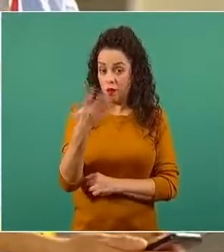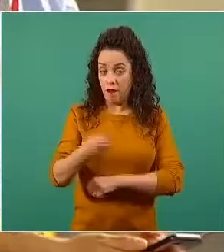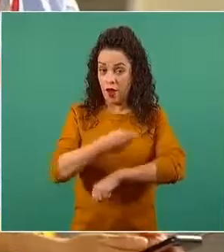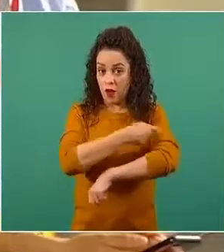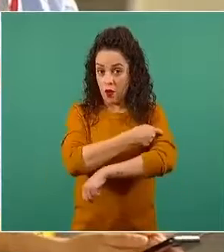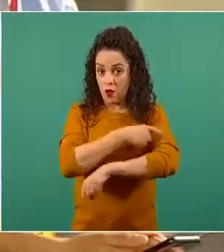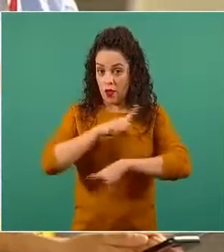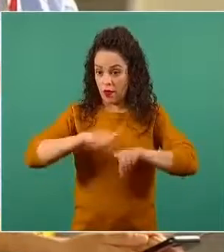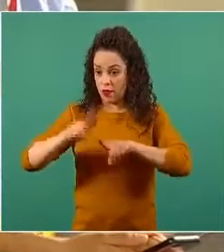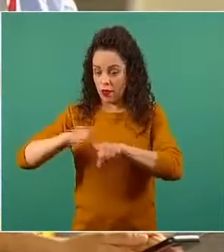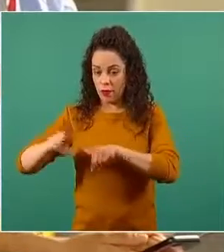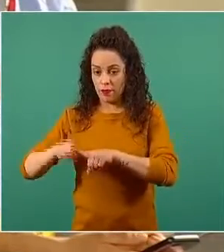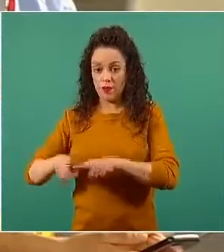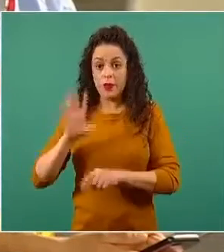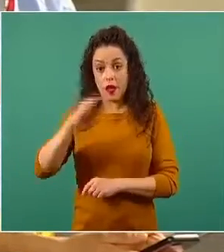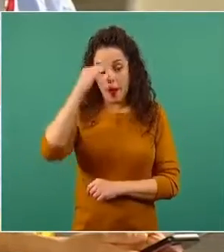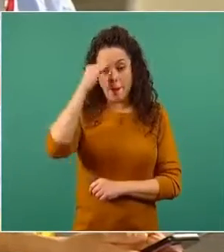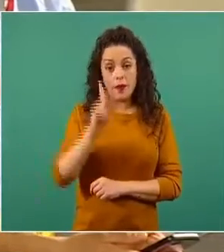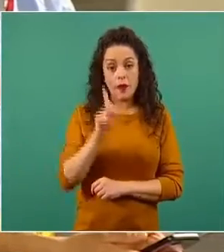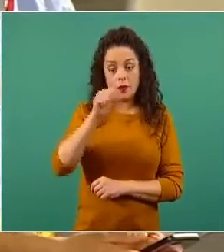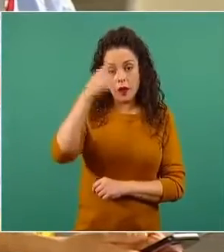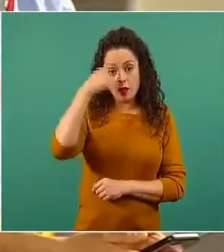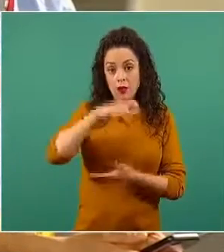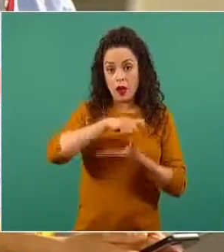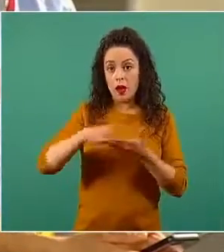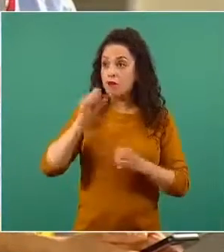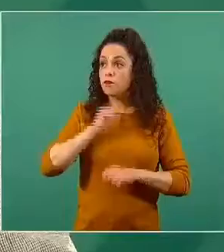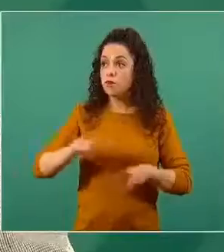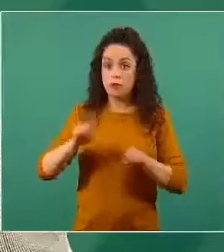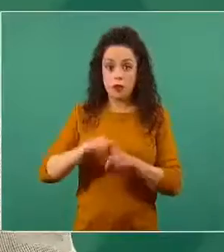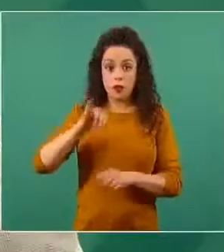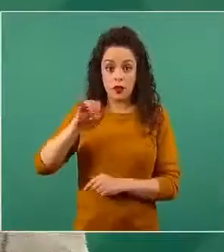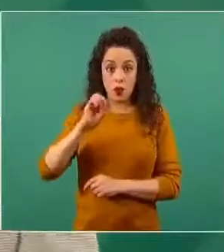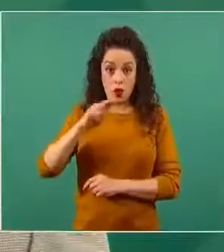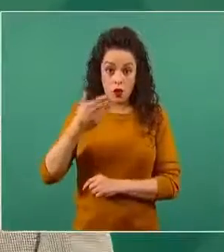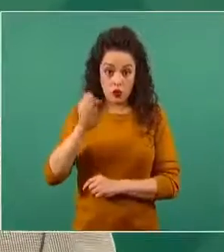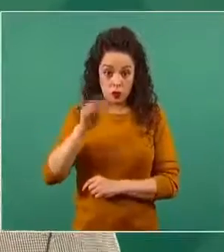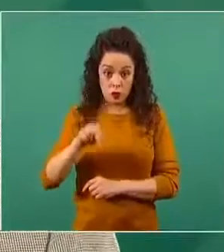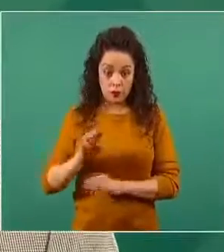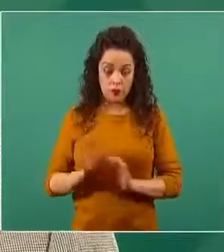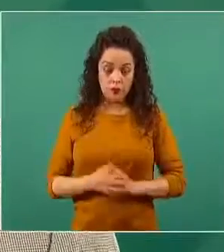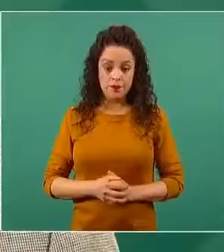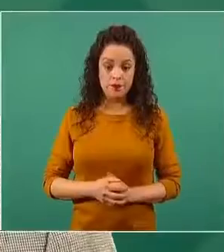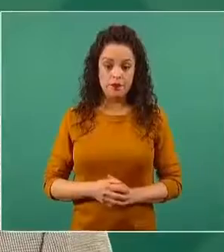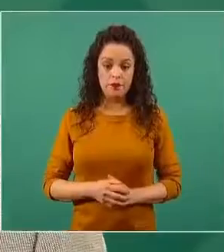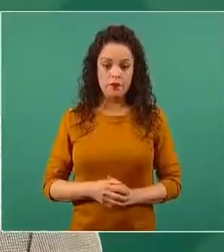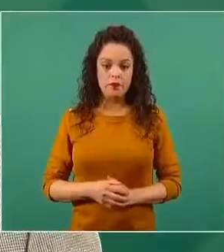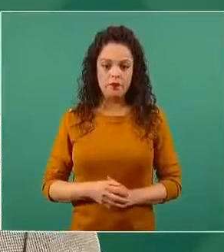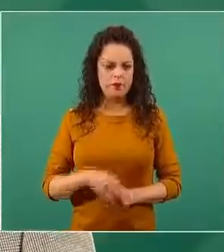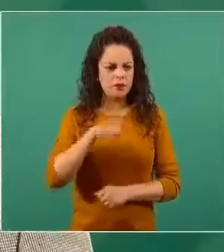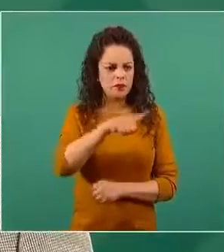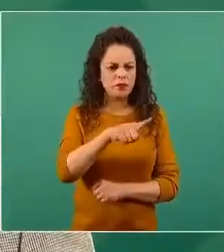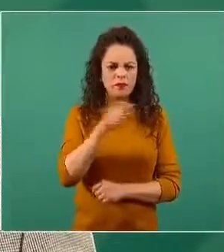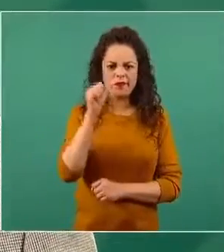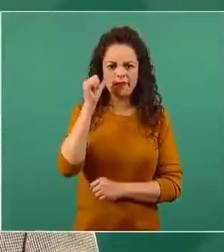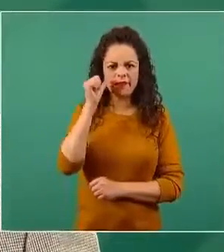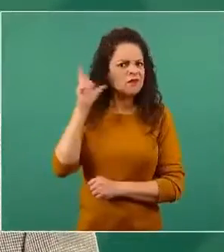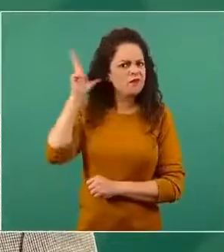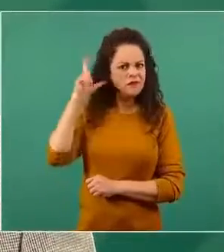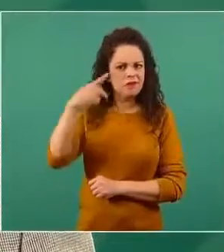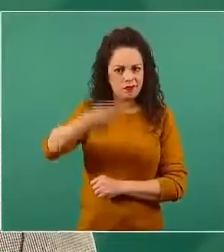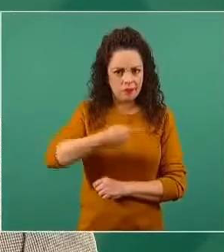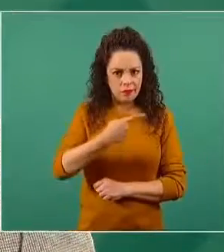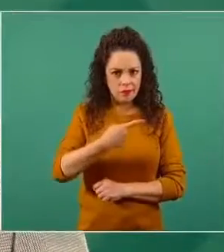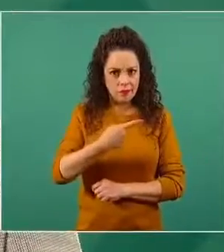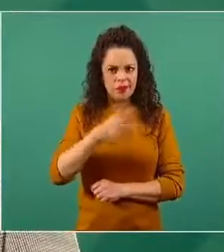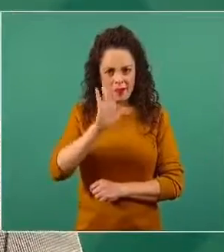y ya se está planeando entonces adquirir también la de Johnson. Podría ser, usted creo que me preguntó esto anteayer, y mi respuesta